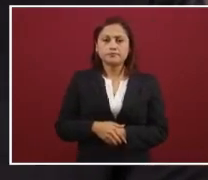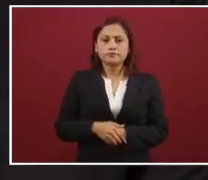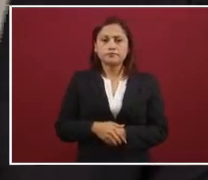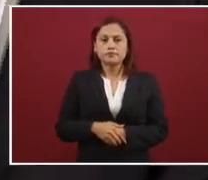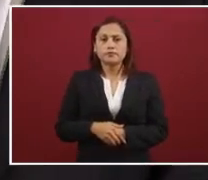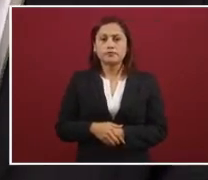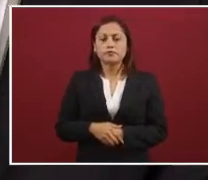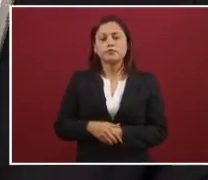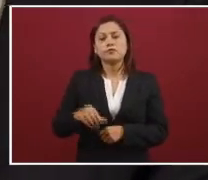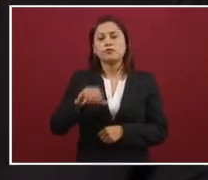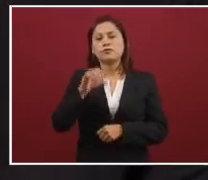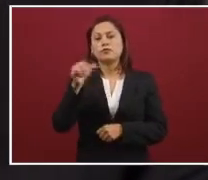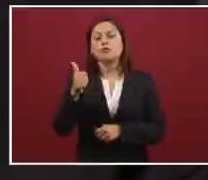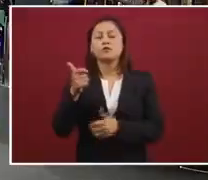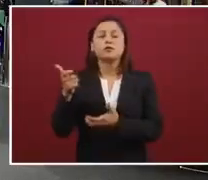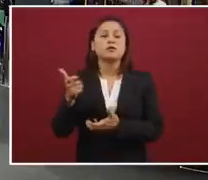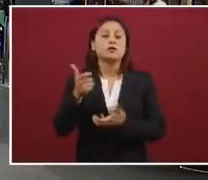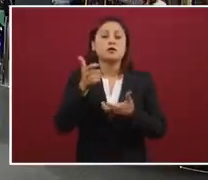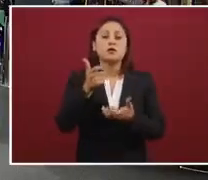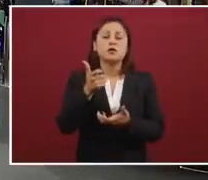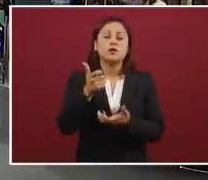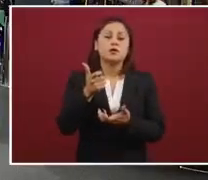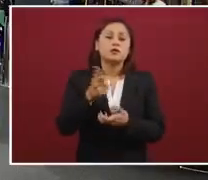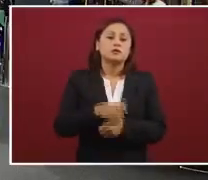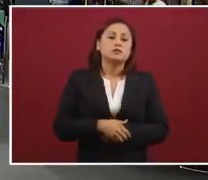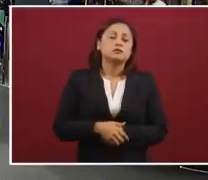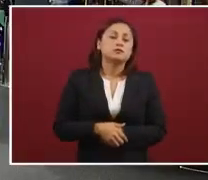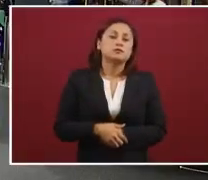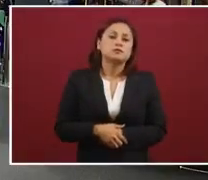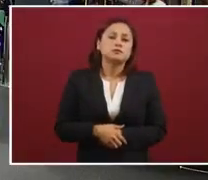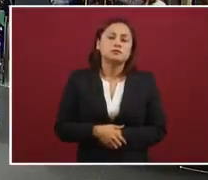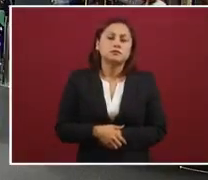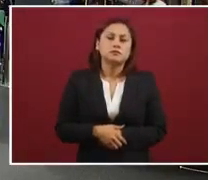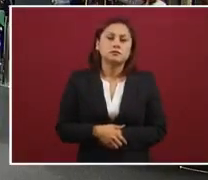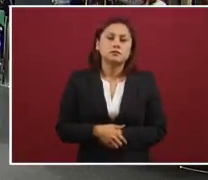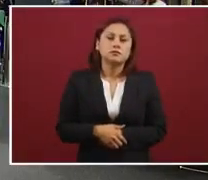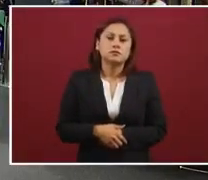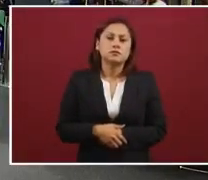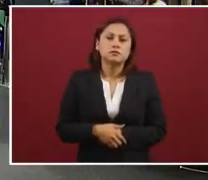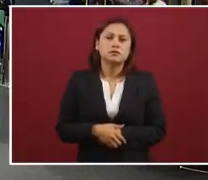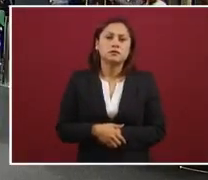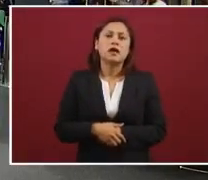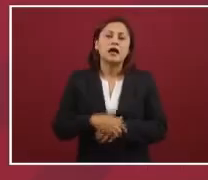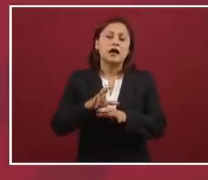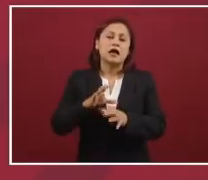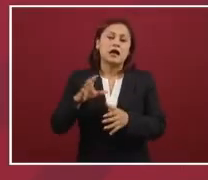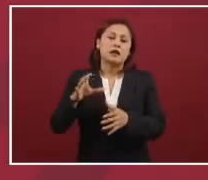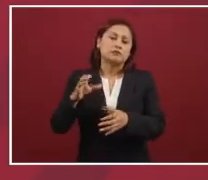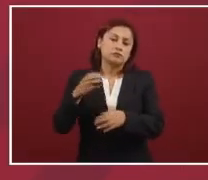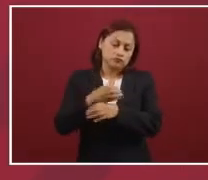Acerca de los fondos, de lo que se obtuvo por la venta de